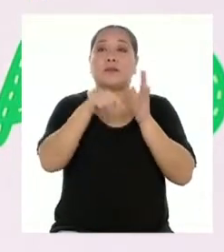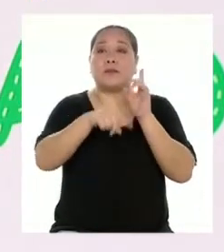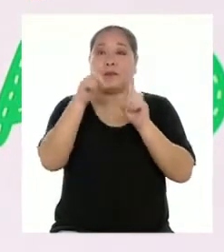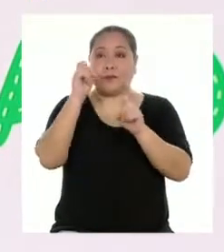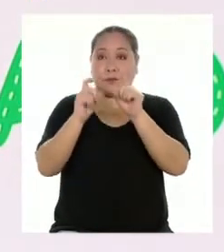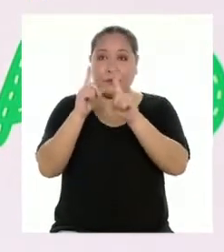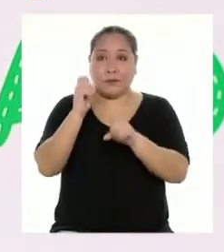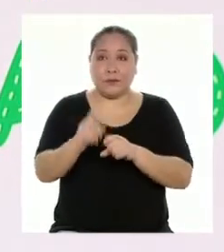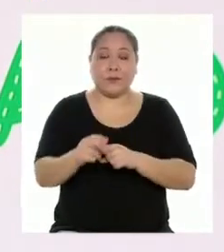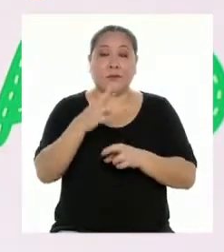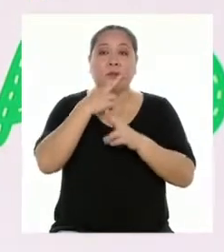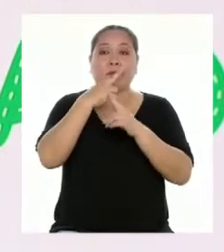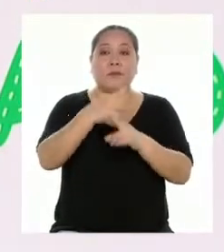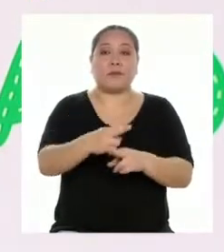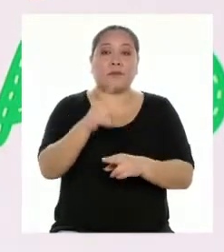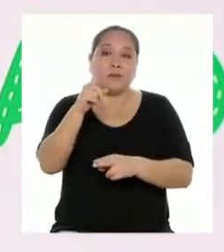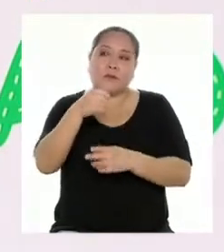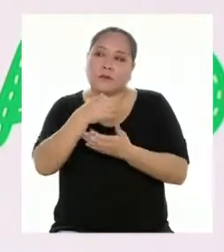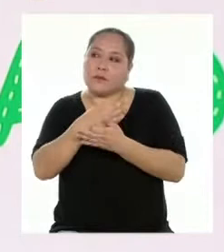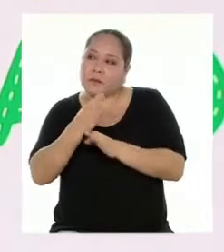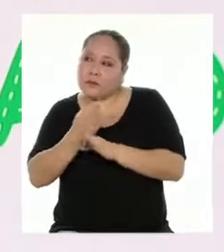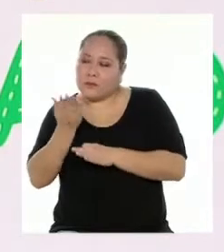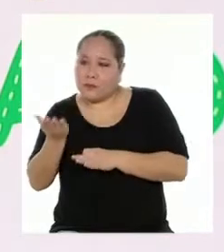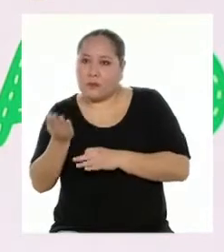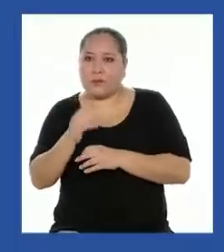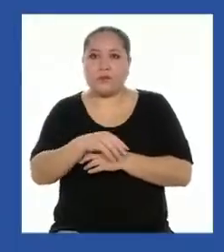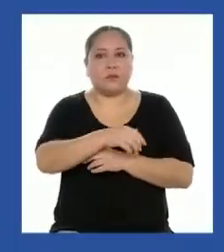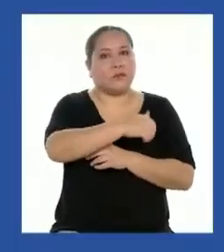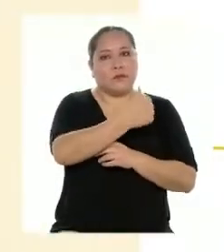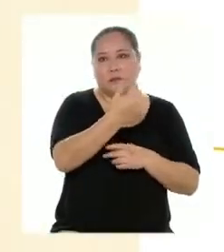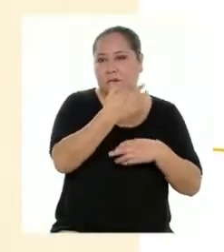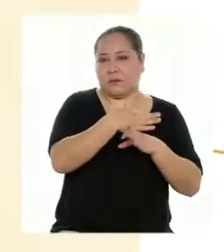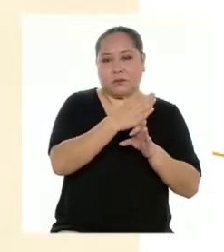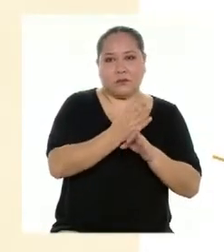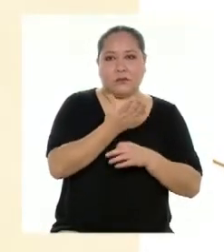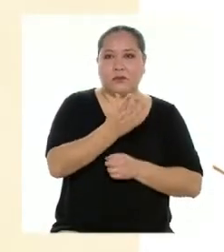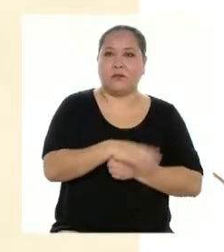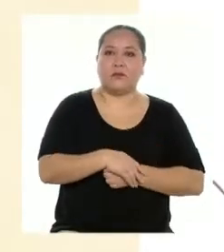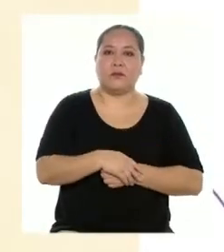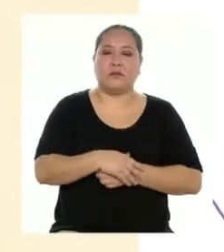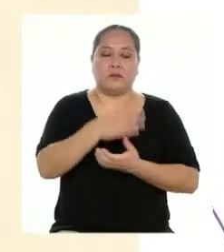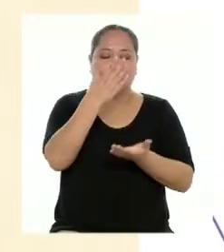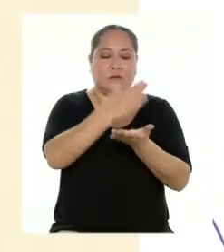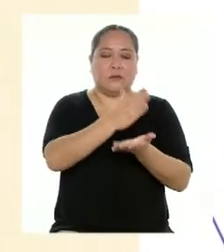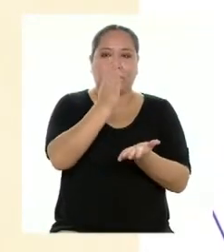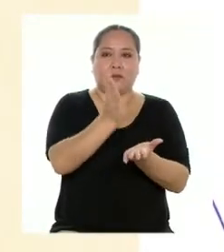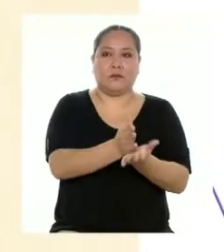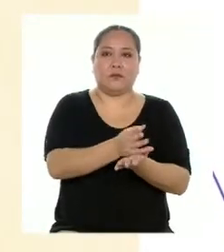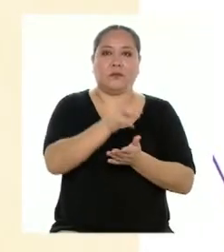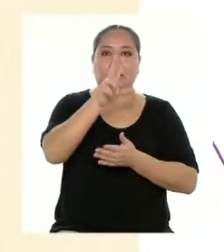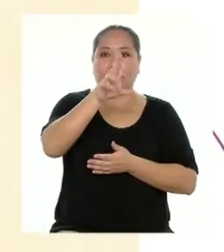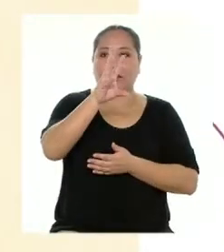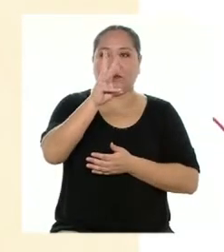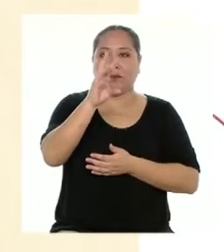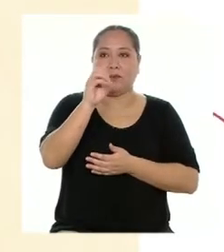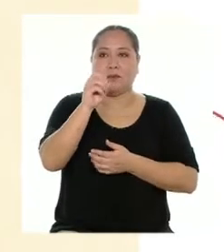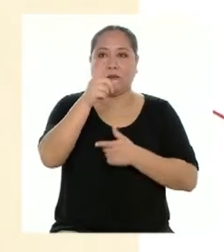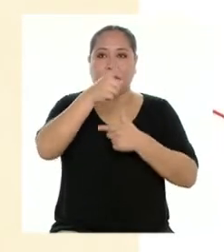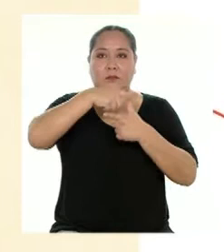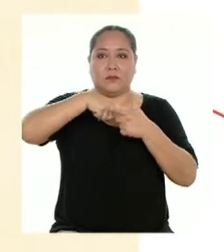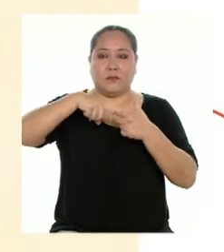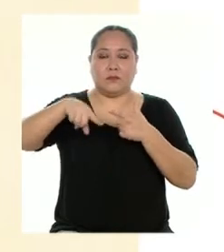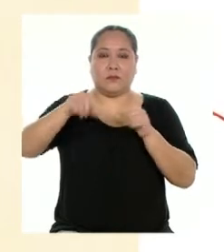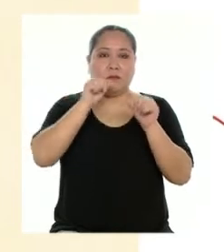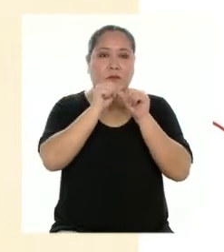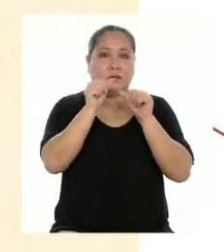encuestados respondieron de una forma u otra. Dividiré los 360 grados del círculo entre el número de